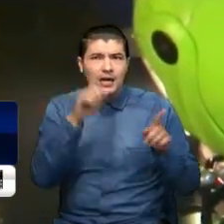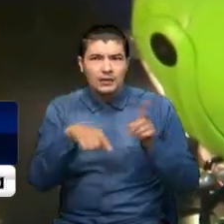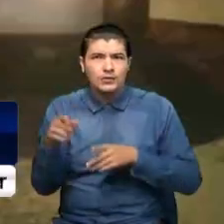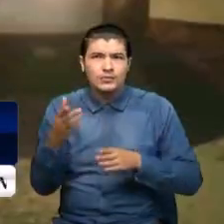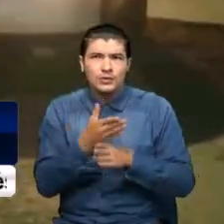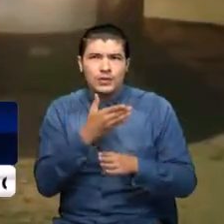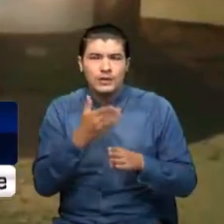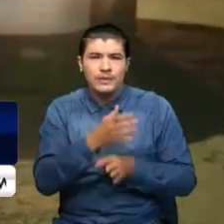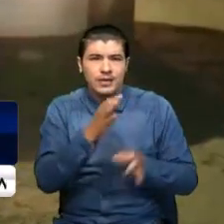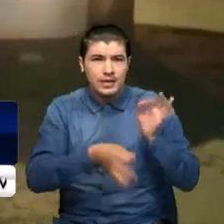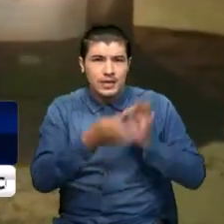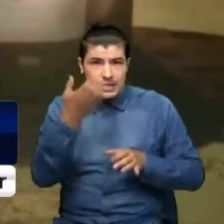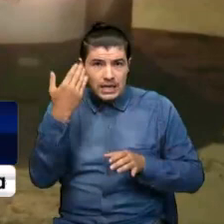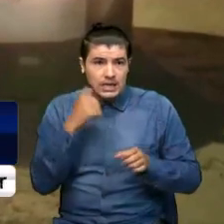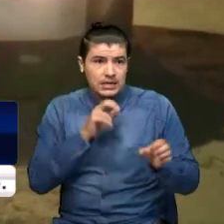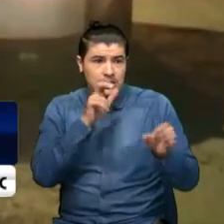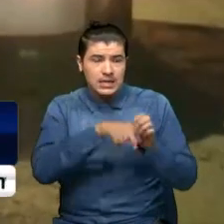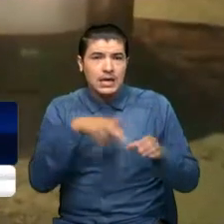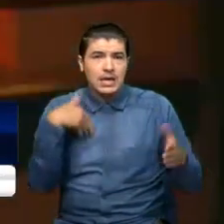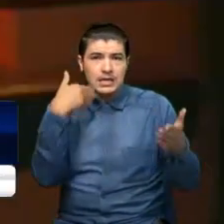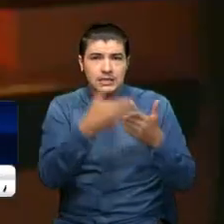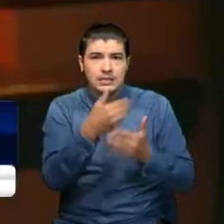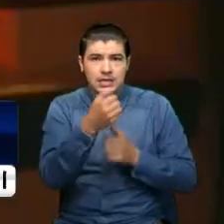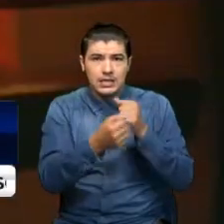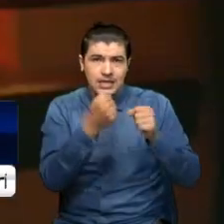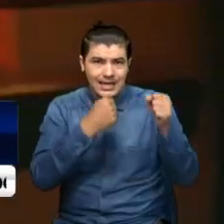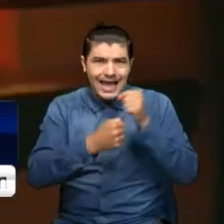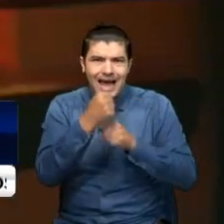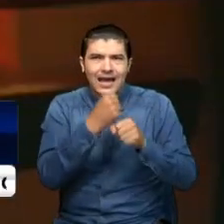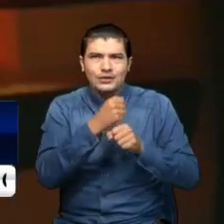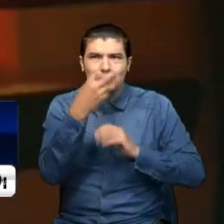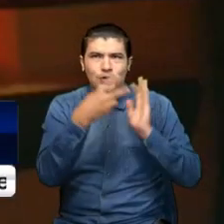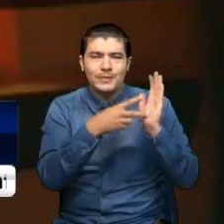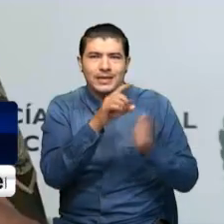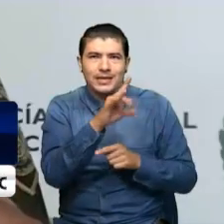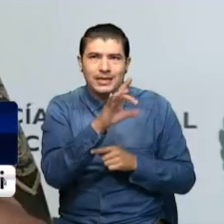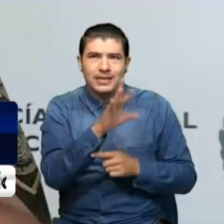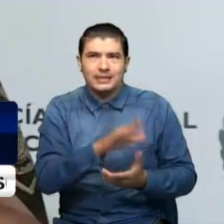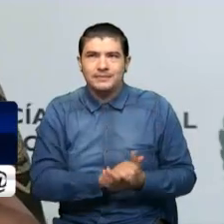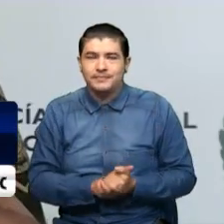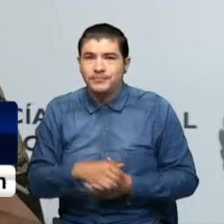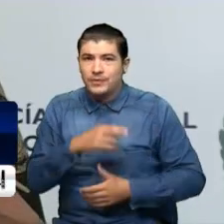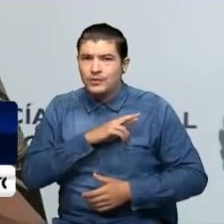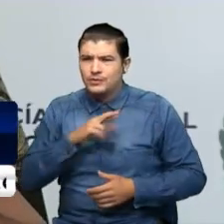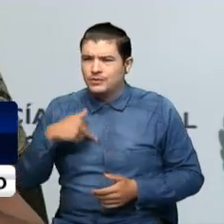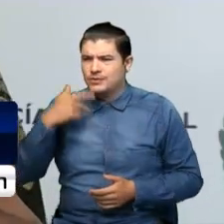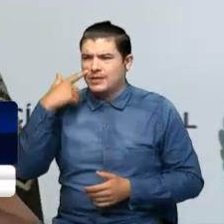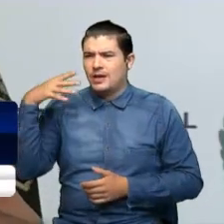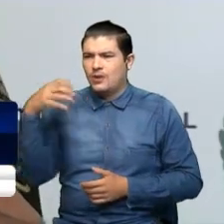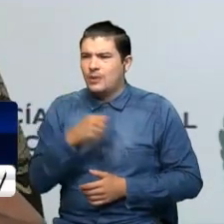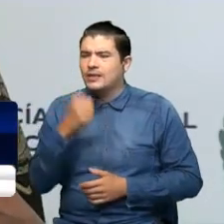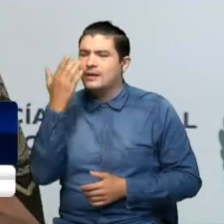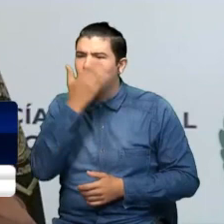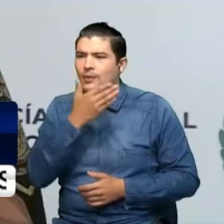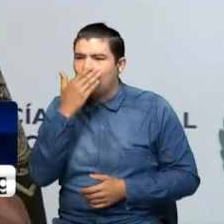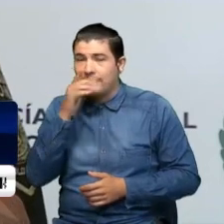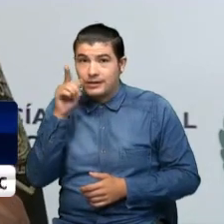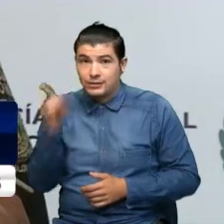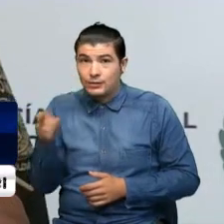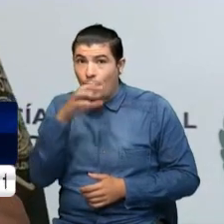judiciales y que estuvo en prisión hasta el año 2015 inicialmente hemos encontrado que la